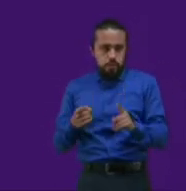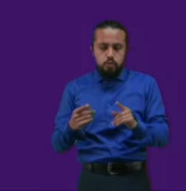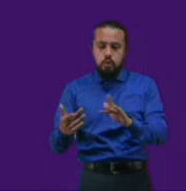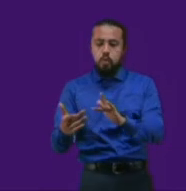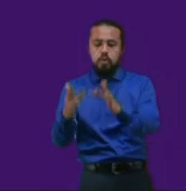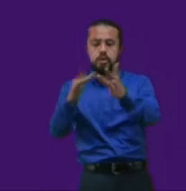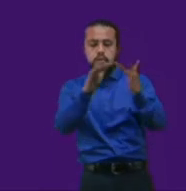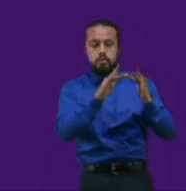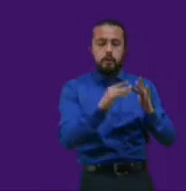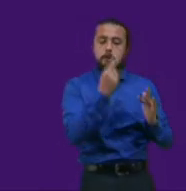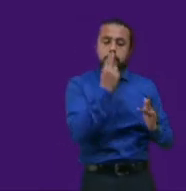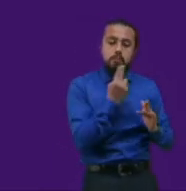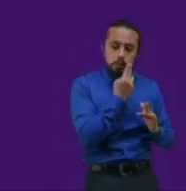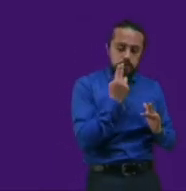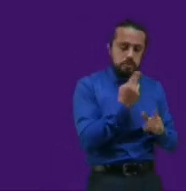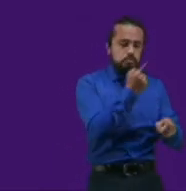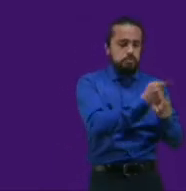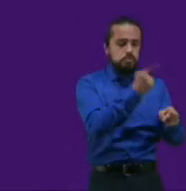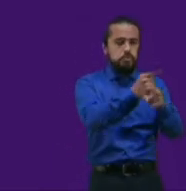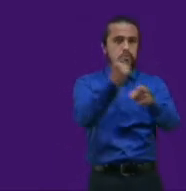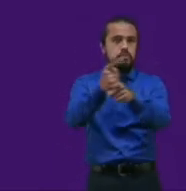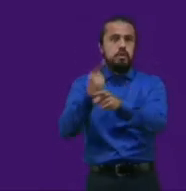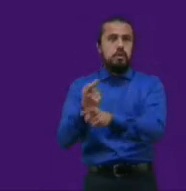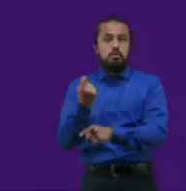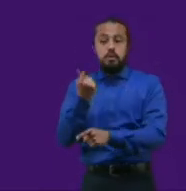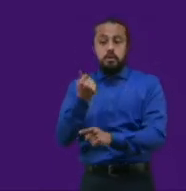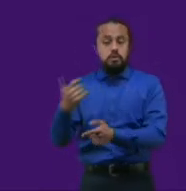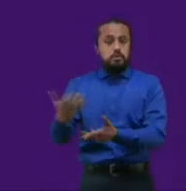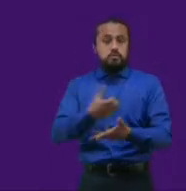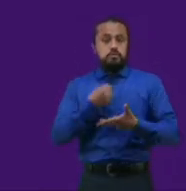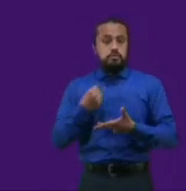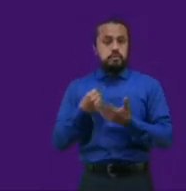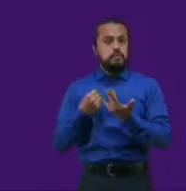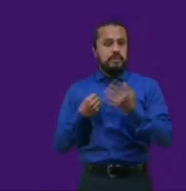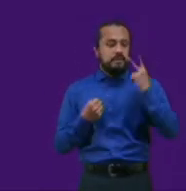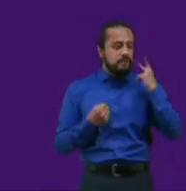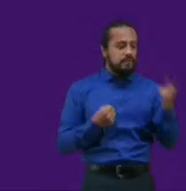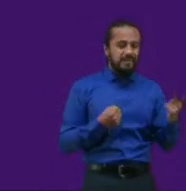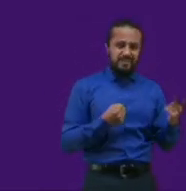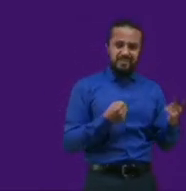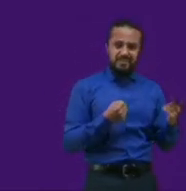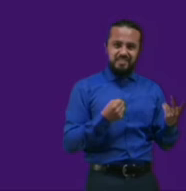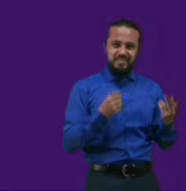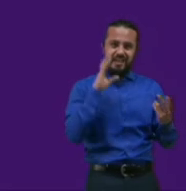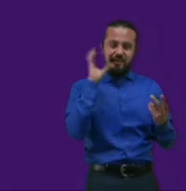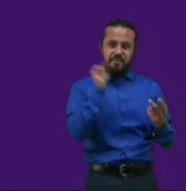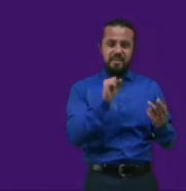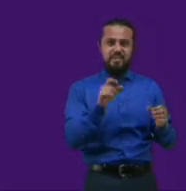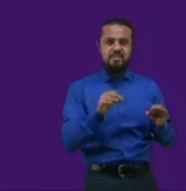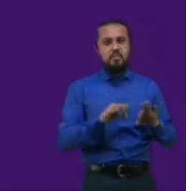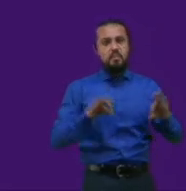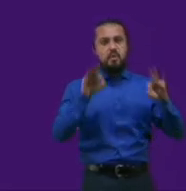la promesa, pero no me acuerdo cuánto facturamos, espérate, yo me fijo. Entonces, creo que